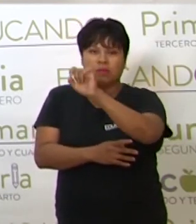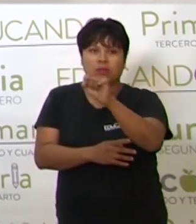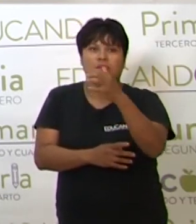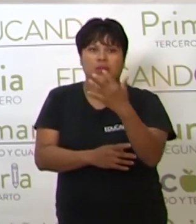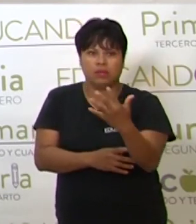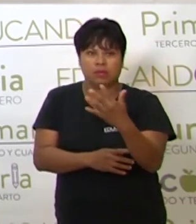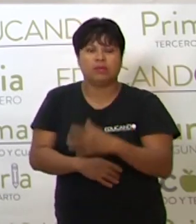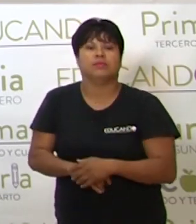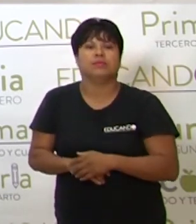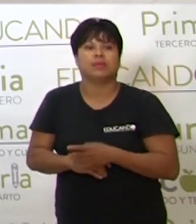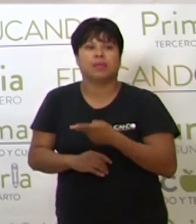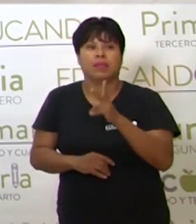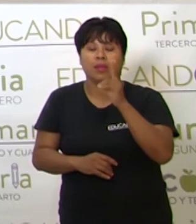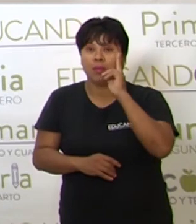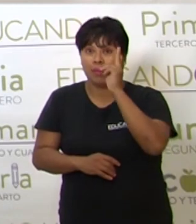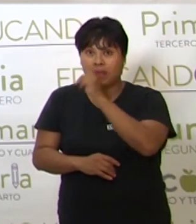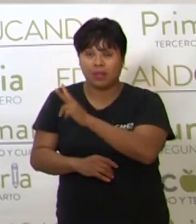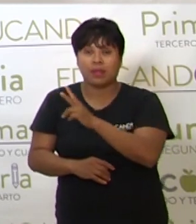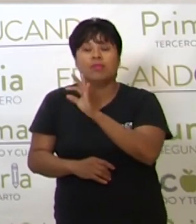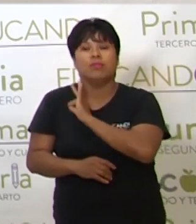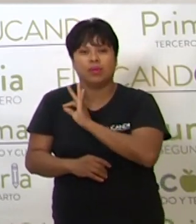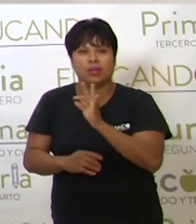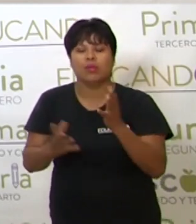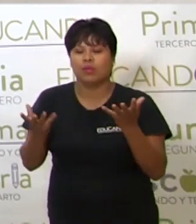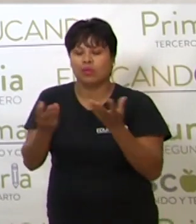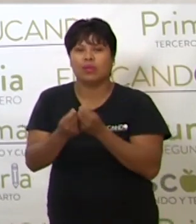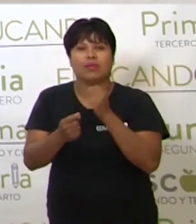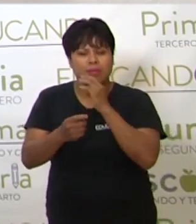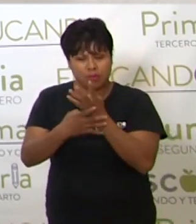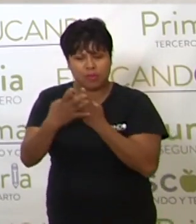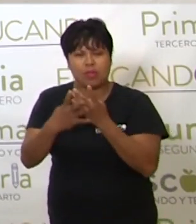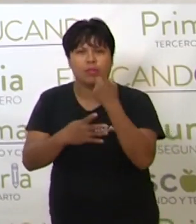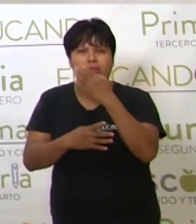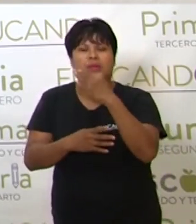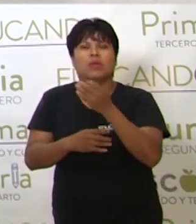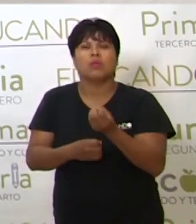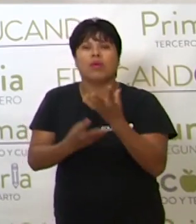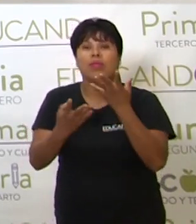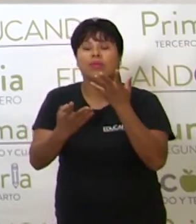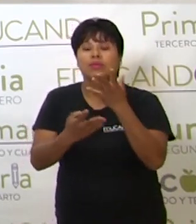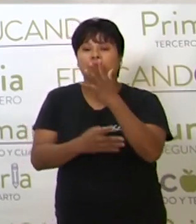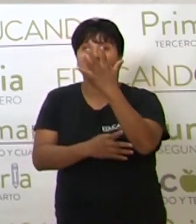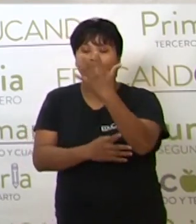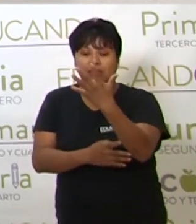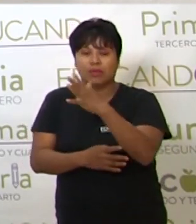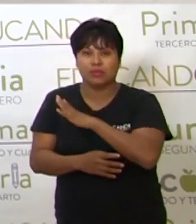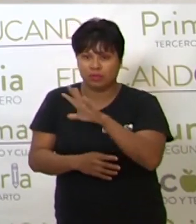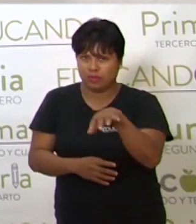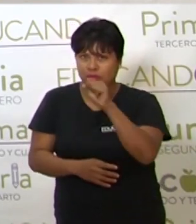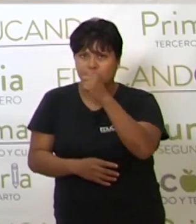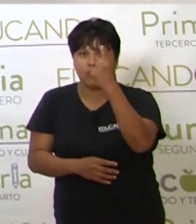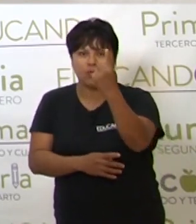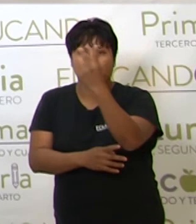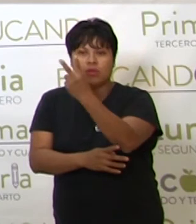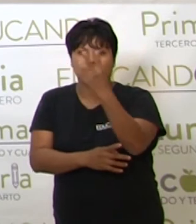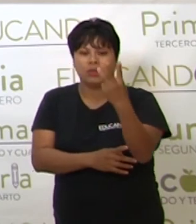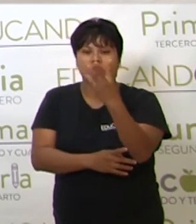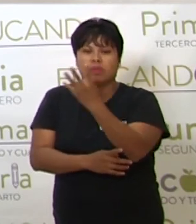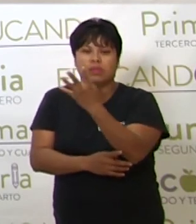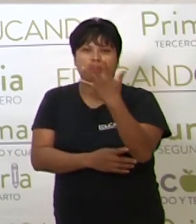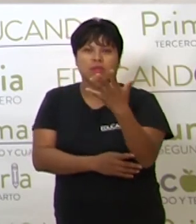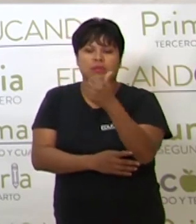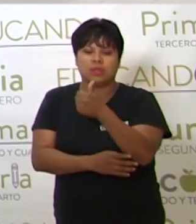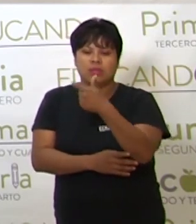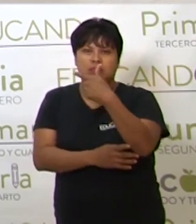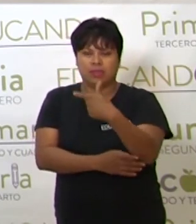quintos pero y pues puedo contar los cuadros también para saber cuántos quintos estoy tomando fíjense 1 2 3 4 5